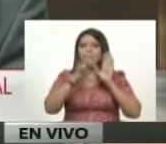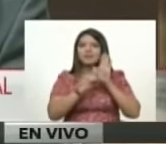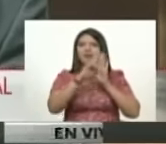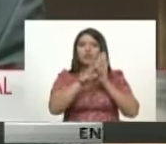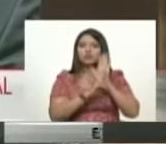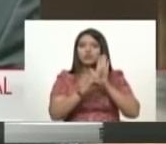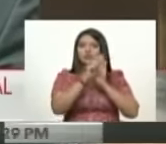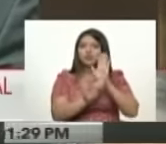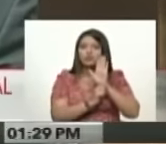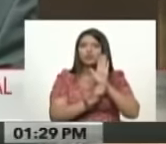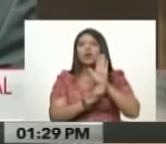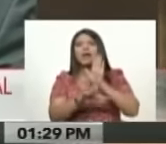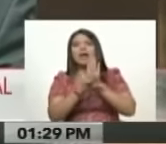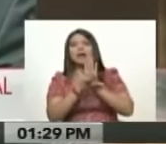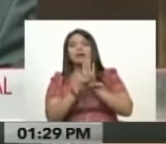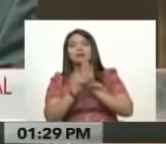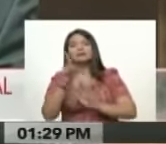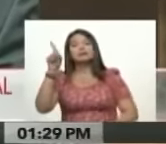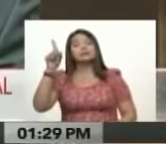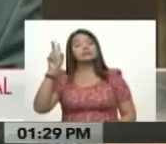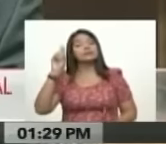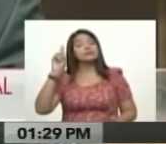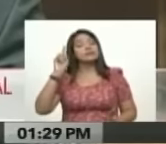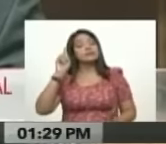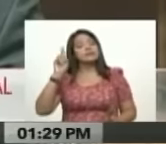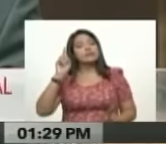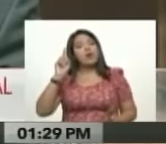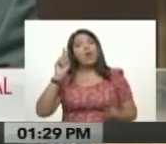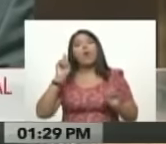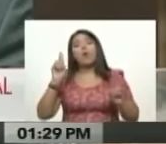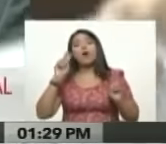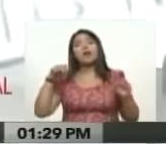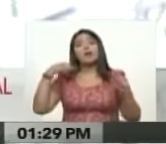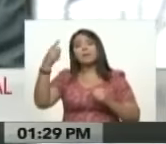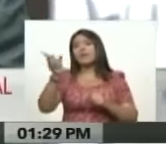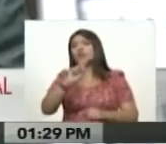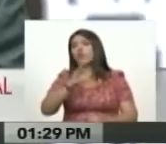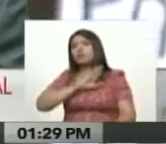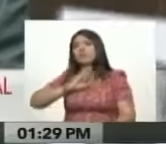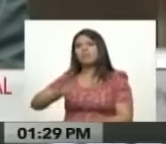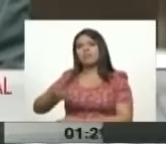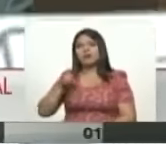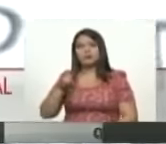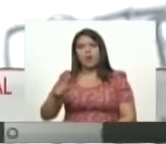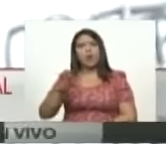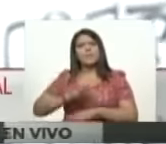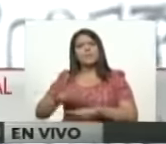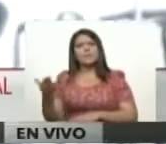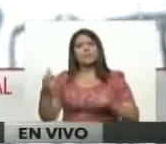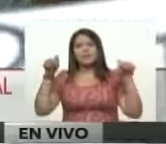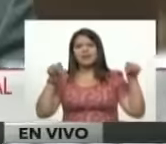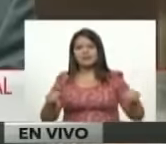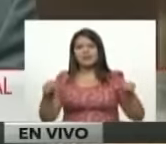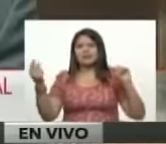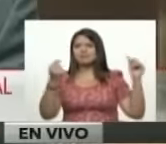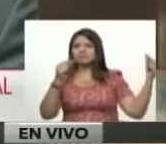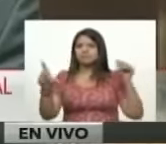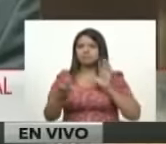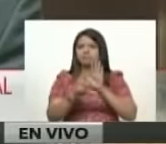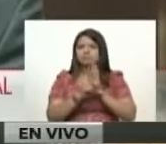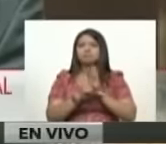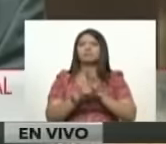leyes. Dios no quiera que mañana tengamos que demandarle el hecho que en este hemiciclo se